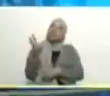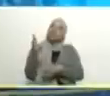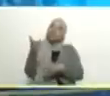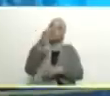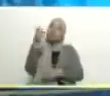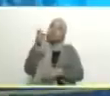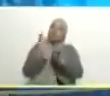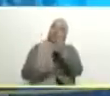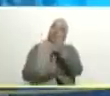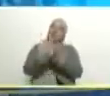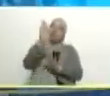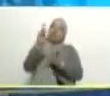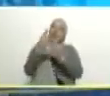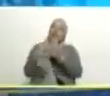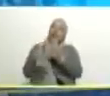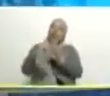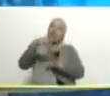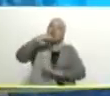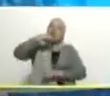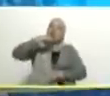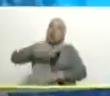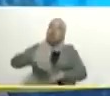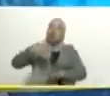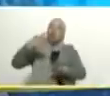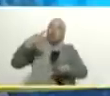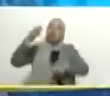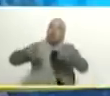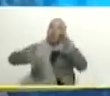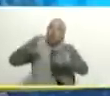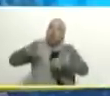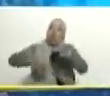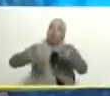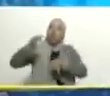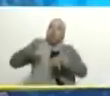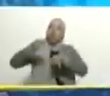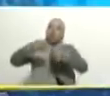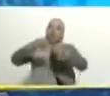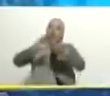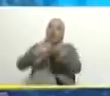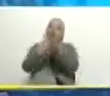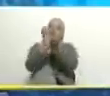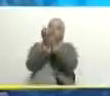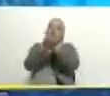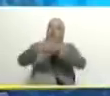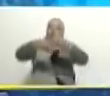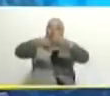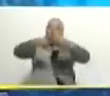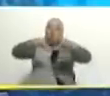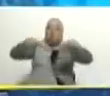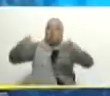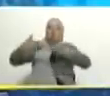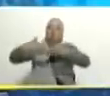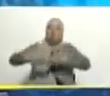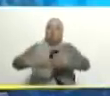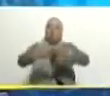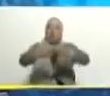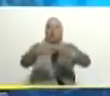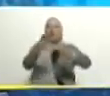recuperar sus derechos históricos, jurídicos, territoriales y marítimos sobre la